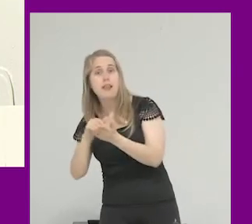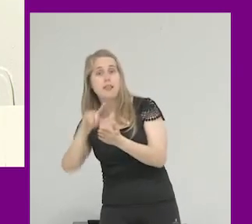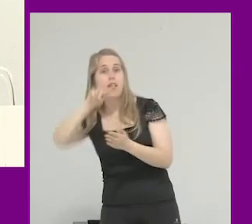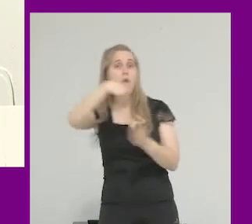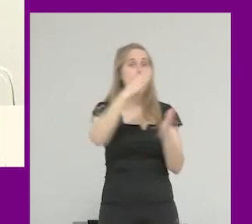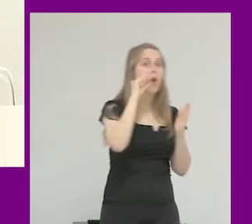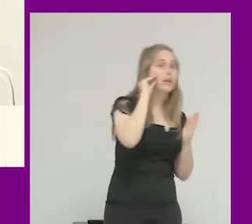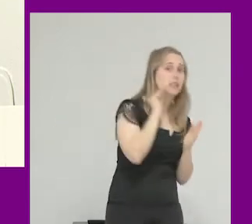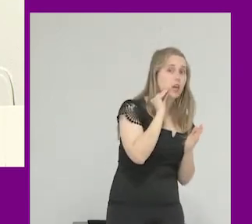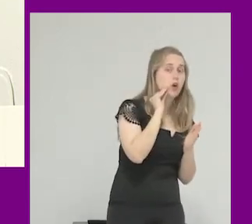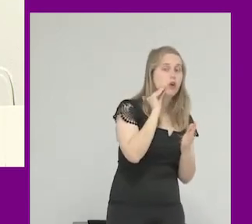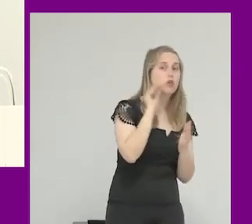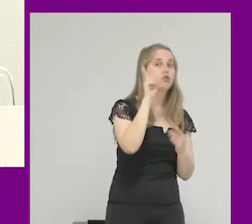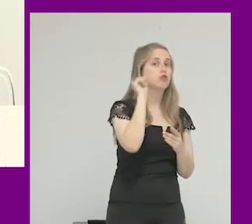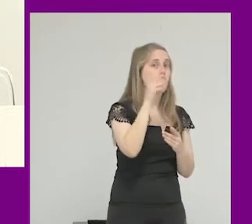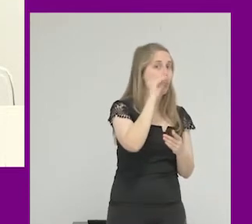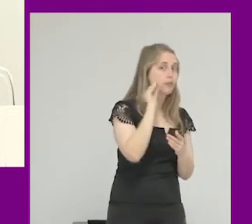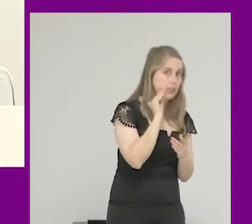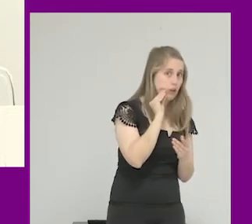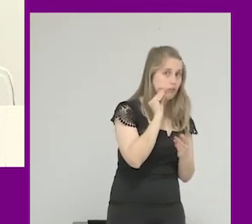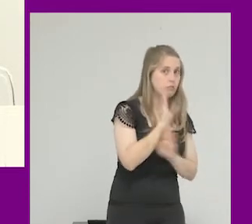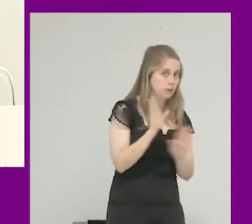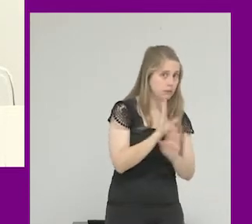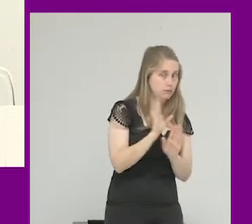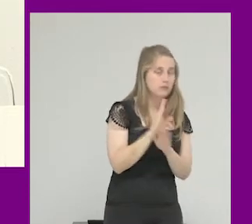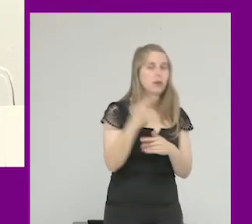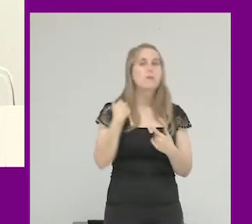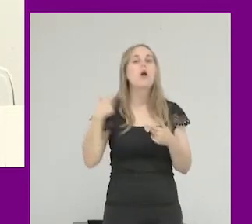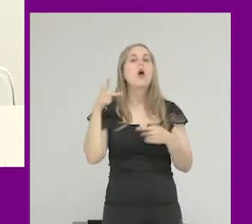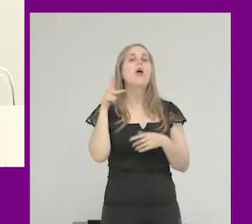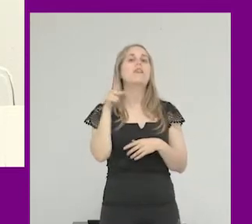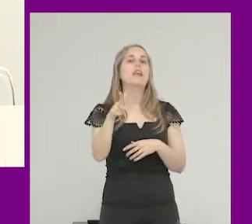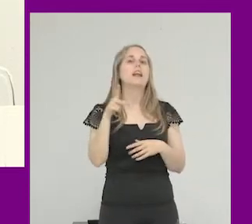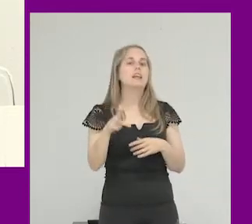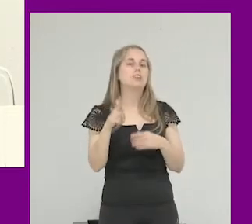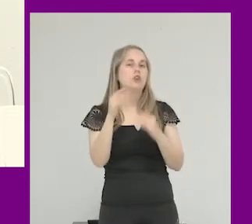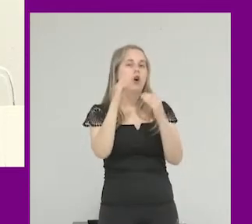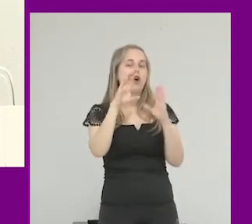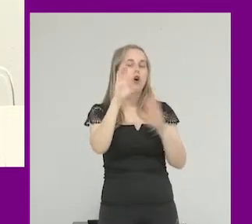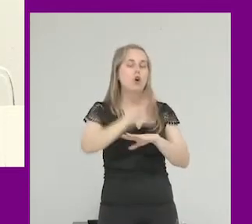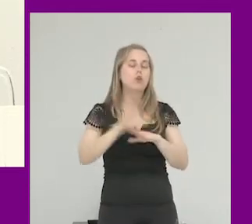Castellón o solo de Castellón, de Derecho Constitucional.